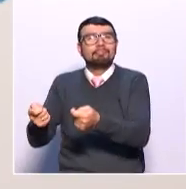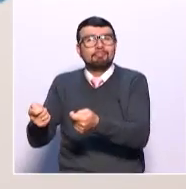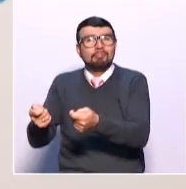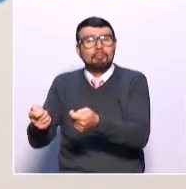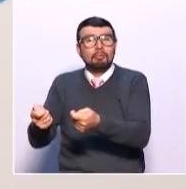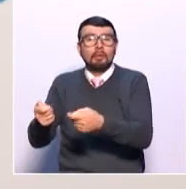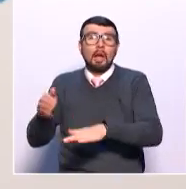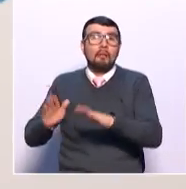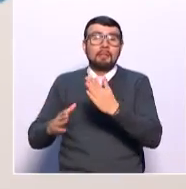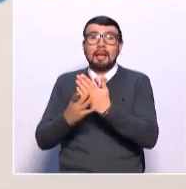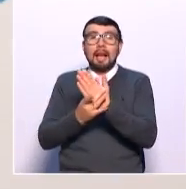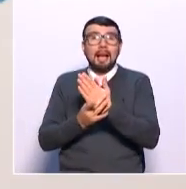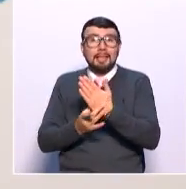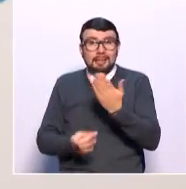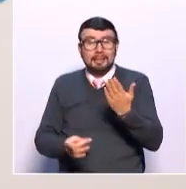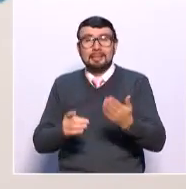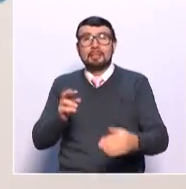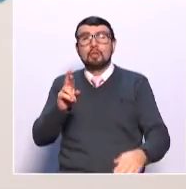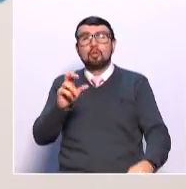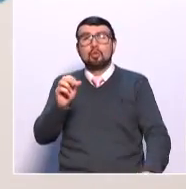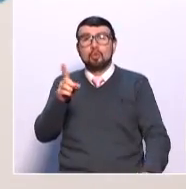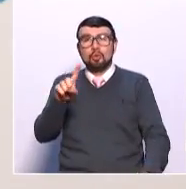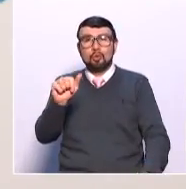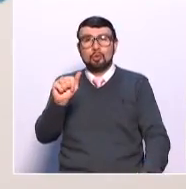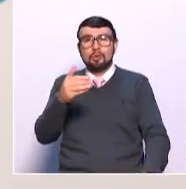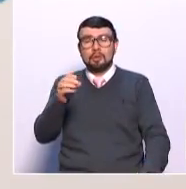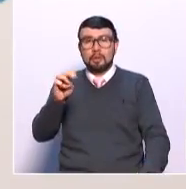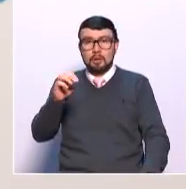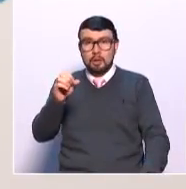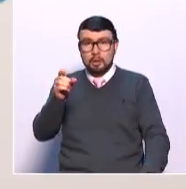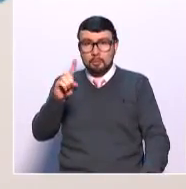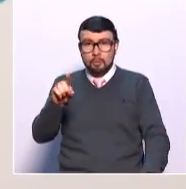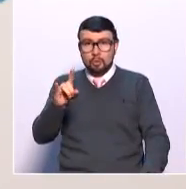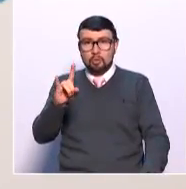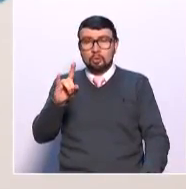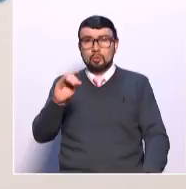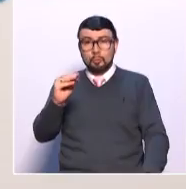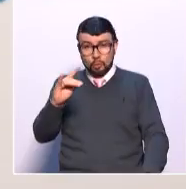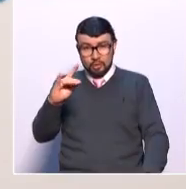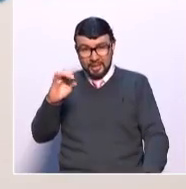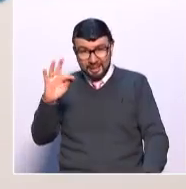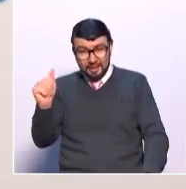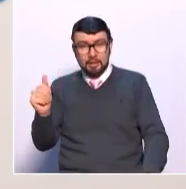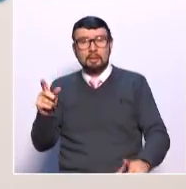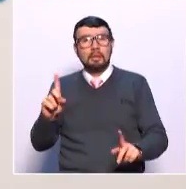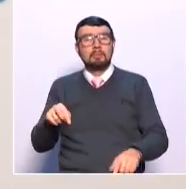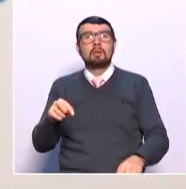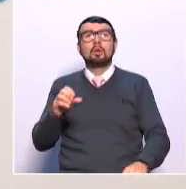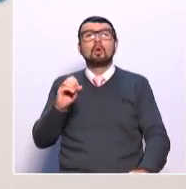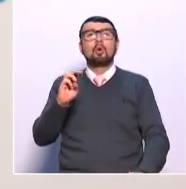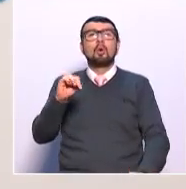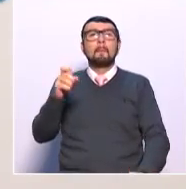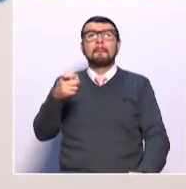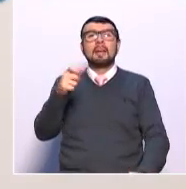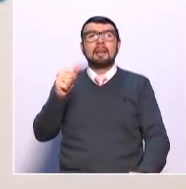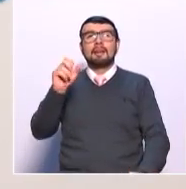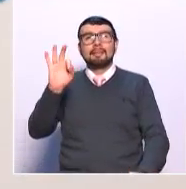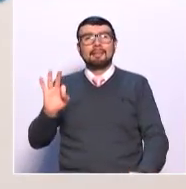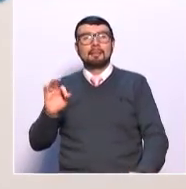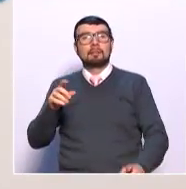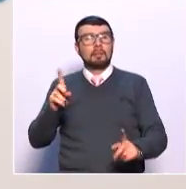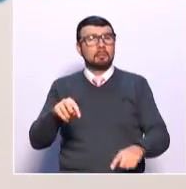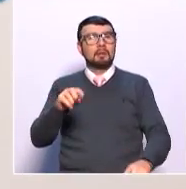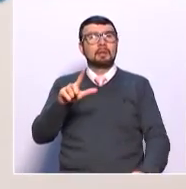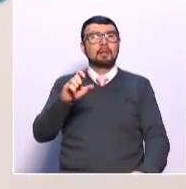aceite de rosa mosqueta hemos utilizado ingerido el omega 3 la lecitina de soya